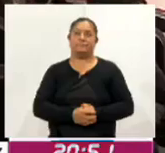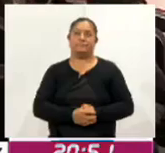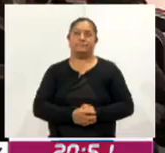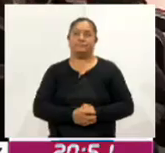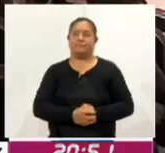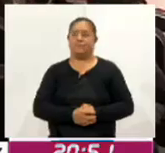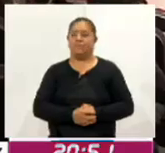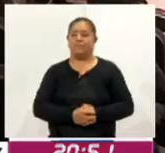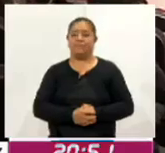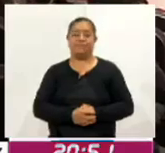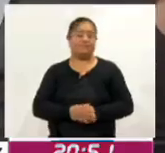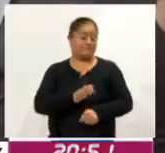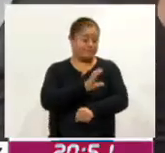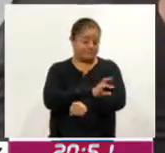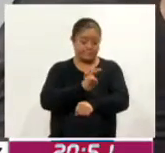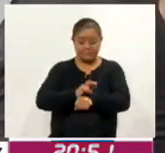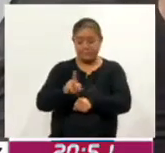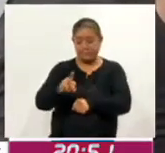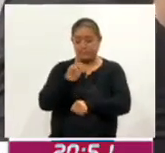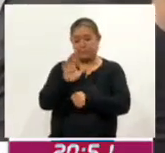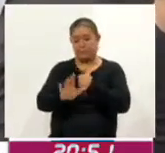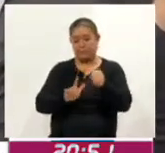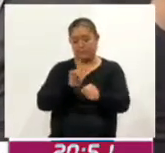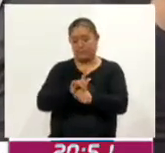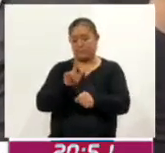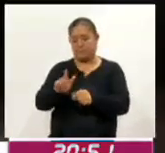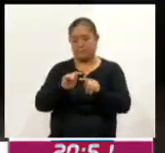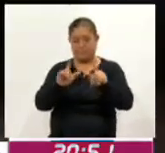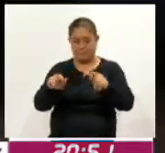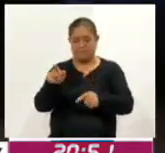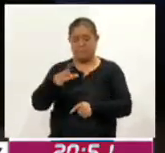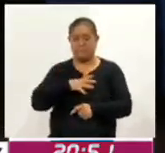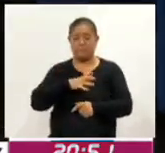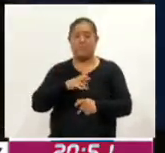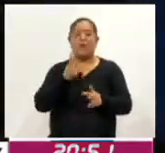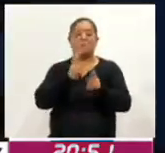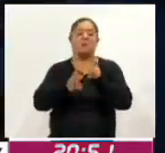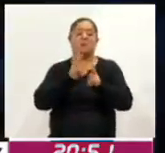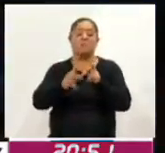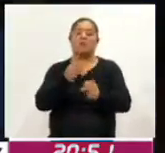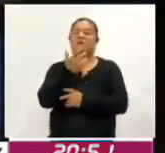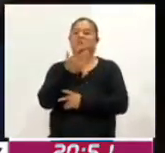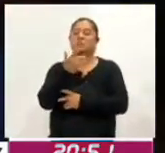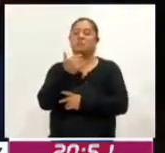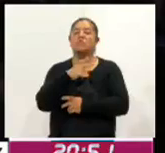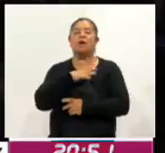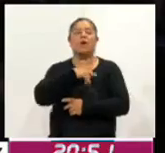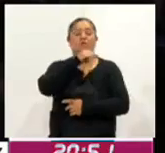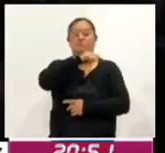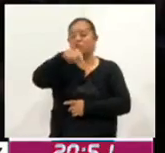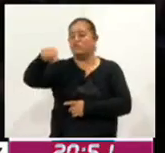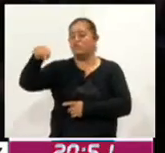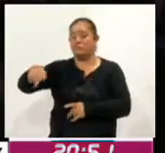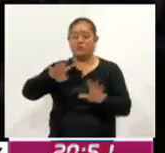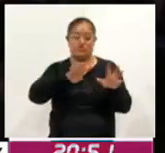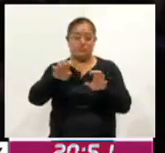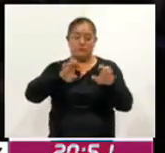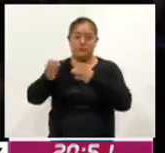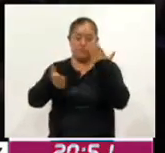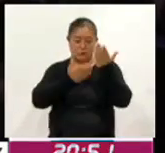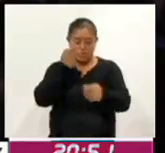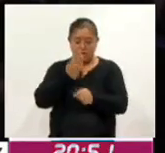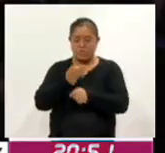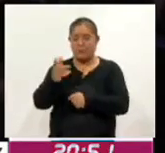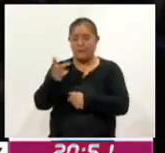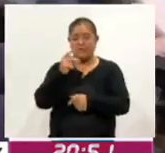La Coordinación de Bienestar Animal de Tlaxcala ha impartido más de 50 pláticas a alrededor de 900 estudiantes de nivel básico y